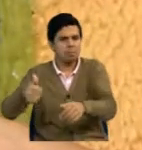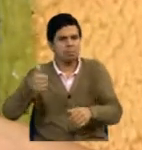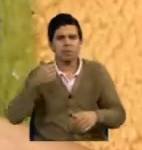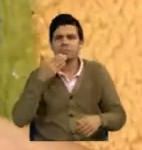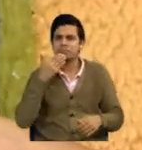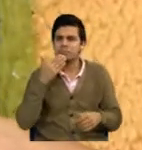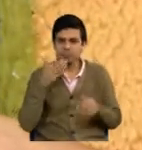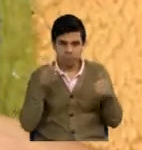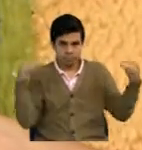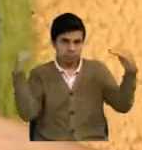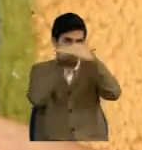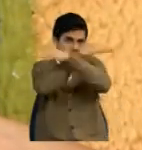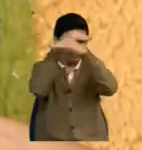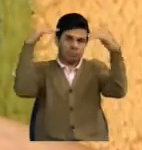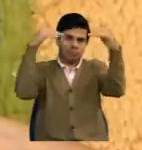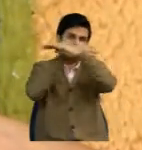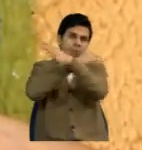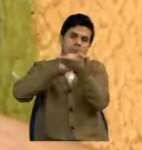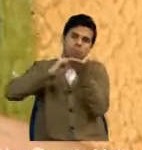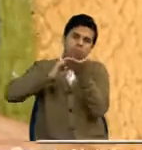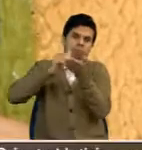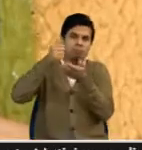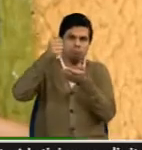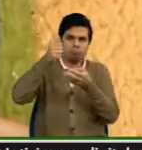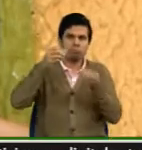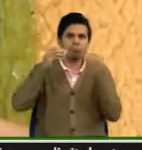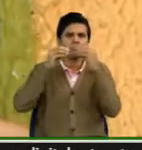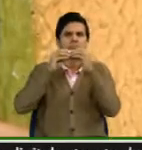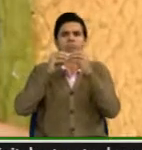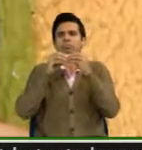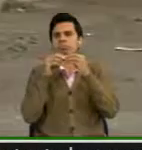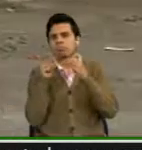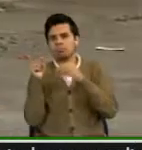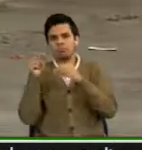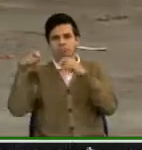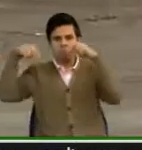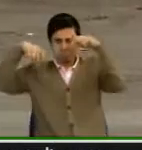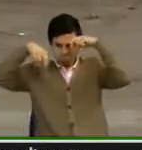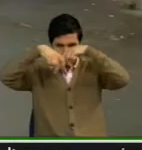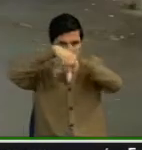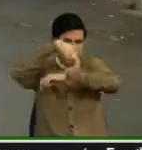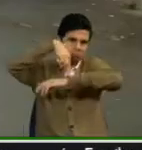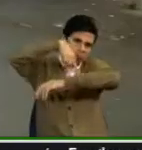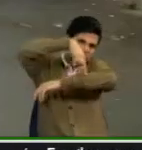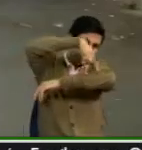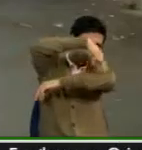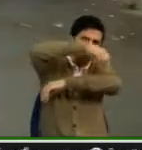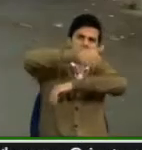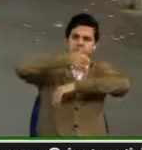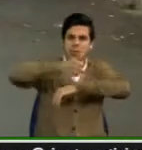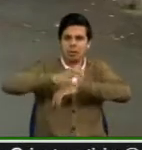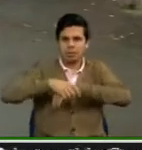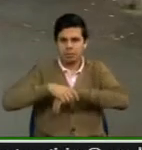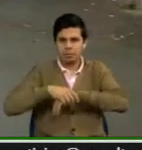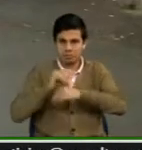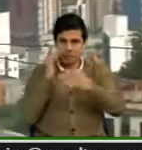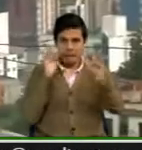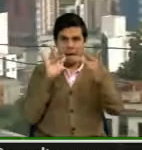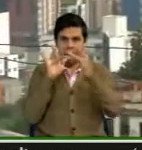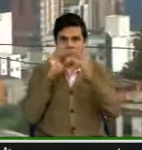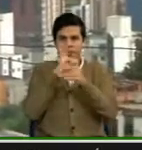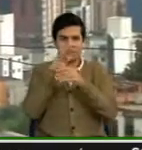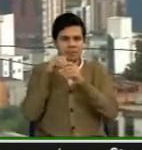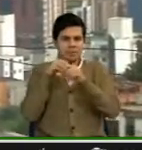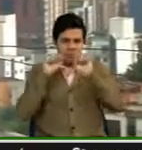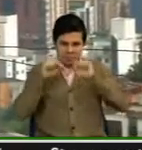La vía muy buena, la central, la de por allí, la de peatonales también están en buen estado. Sintronízate y disfruta con